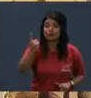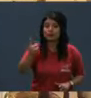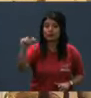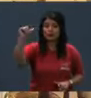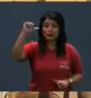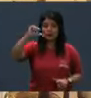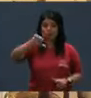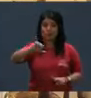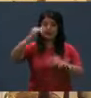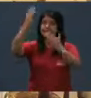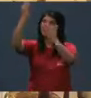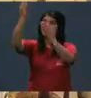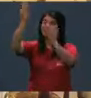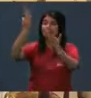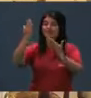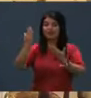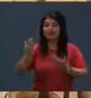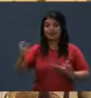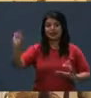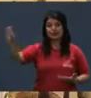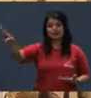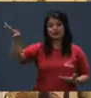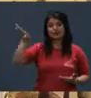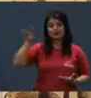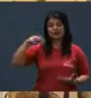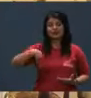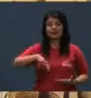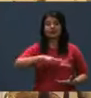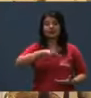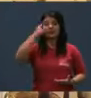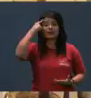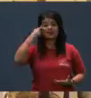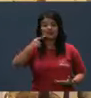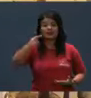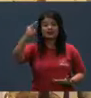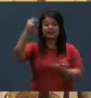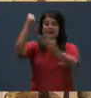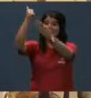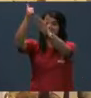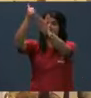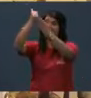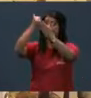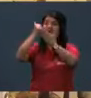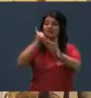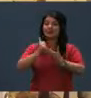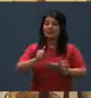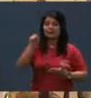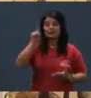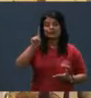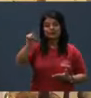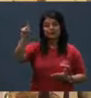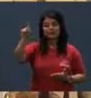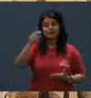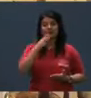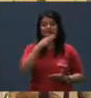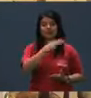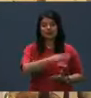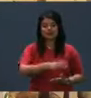y concédenos la paz en nuestros días, para que, ayudados por tu